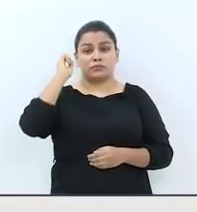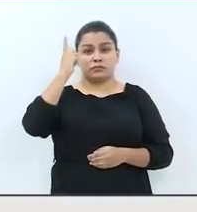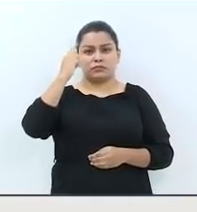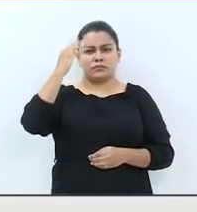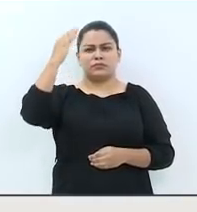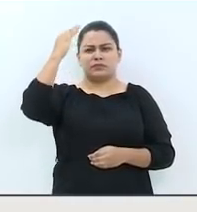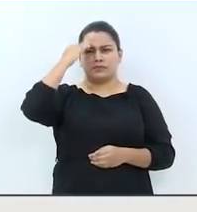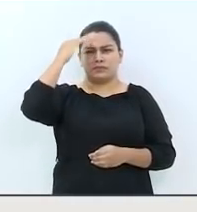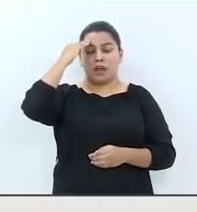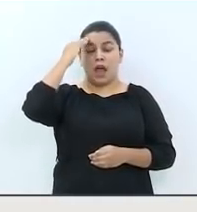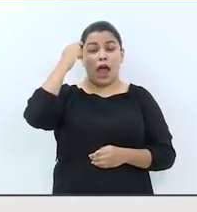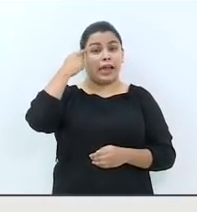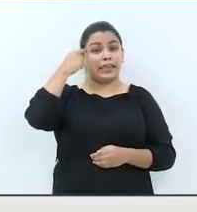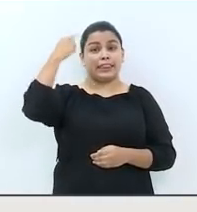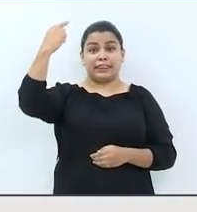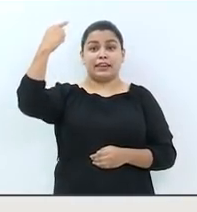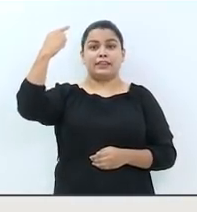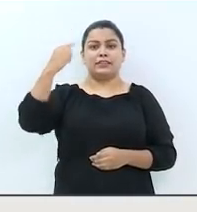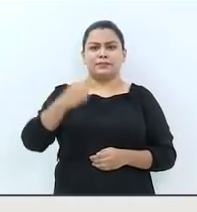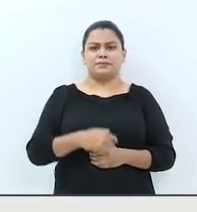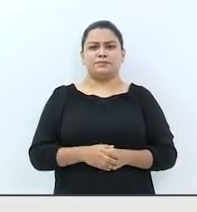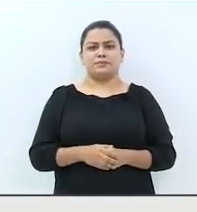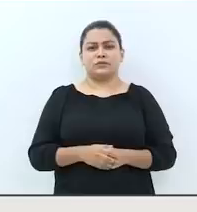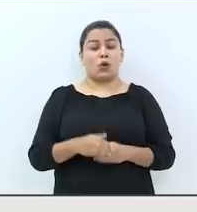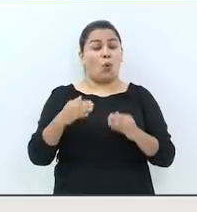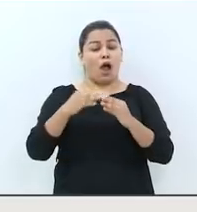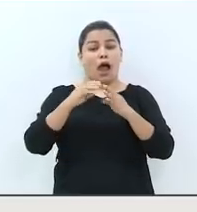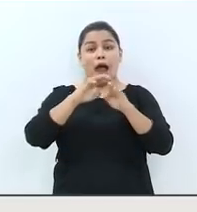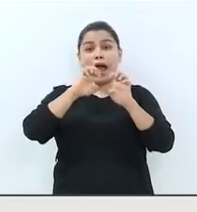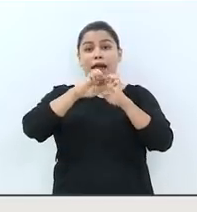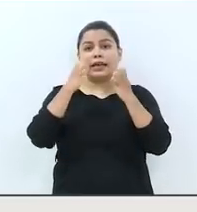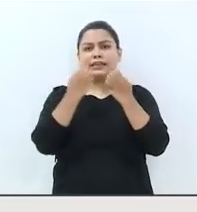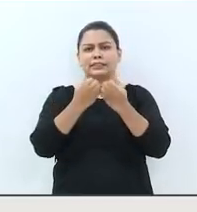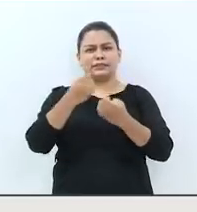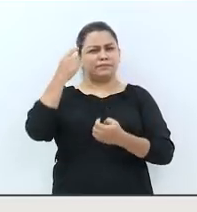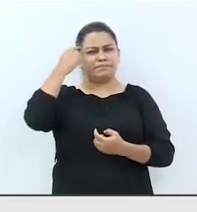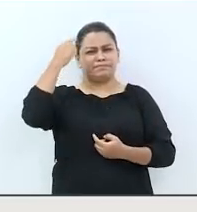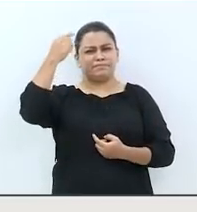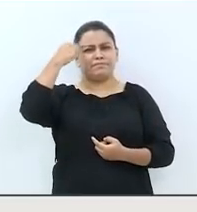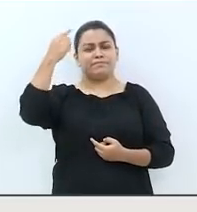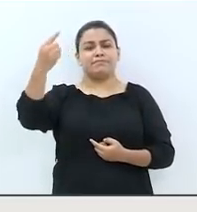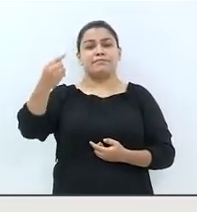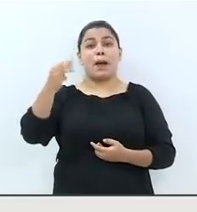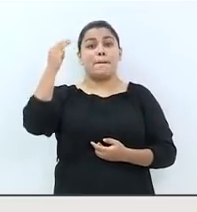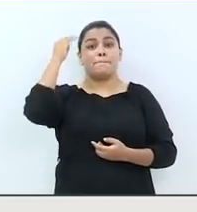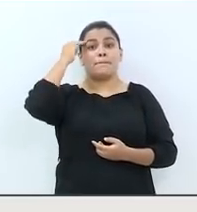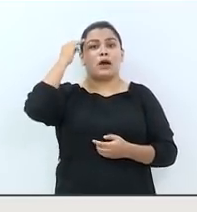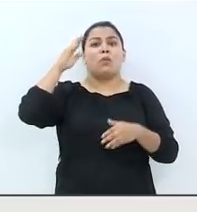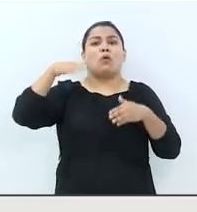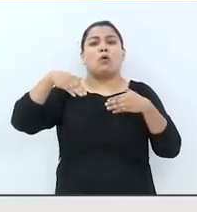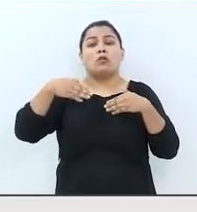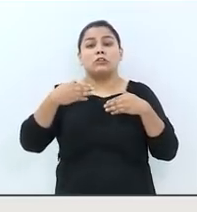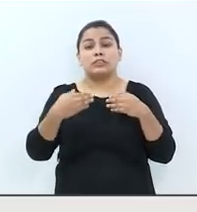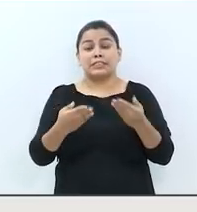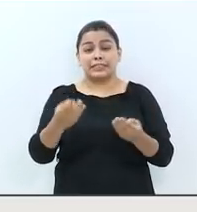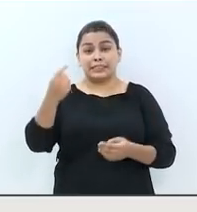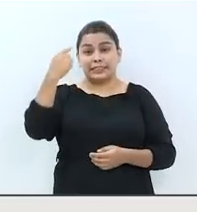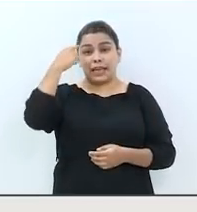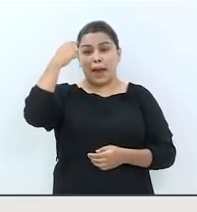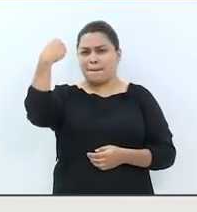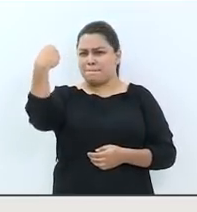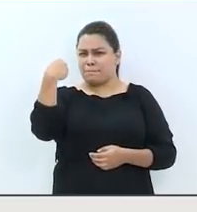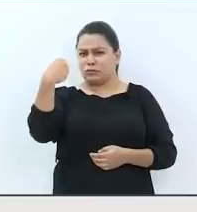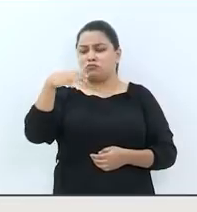tengamos estas ideas, igual equipazo, quiero que tengamos estas ideas o estas nociones verdaderamente porque van a ser puntos clave que